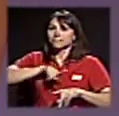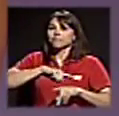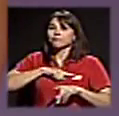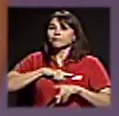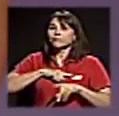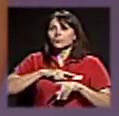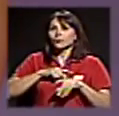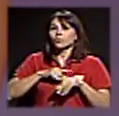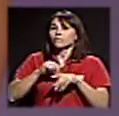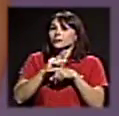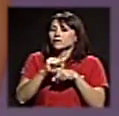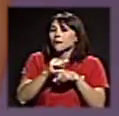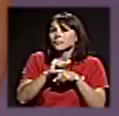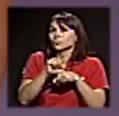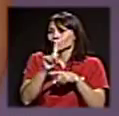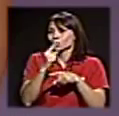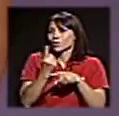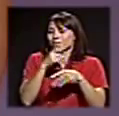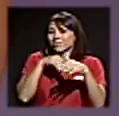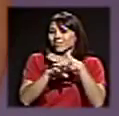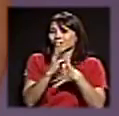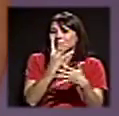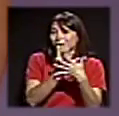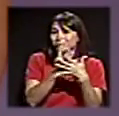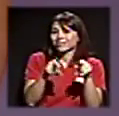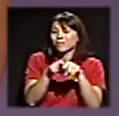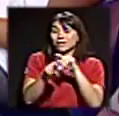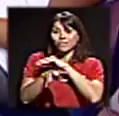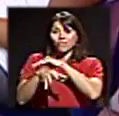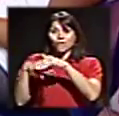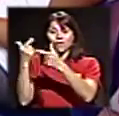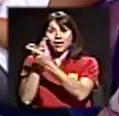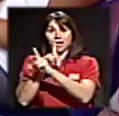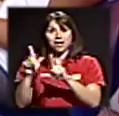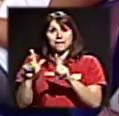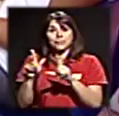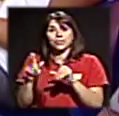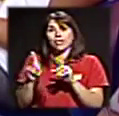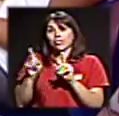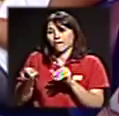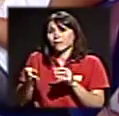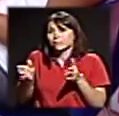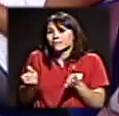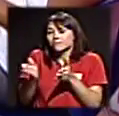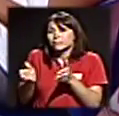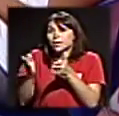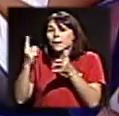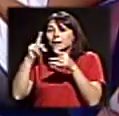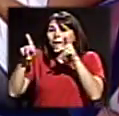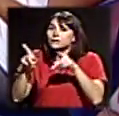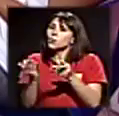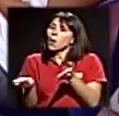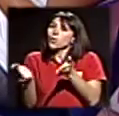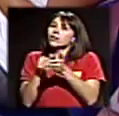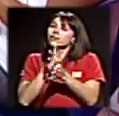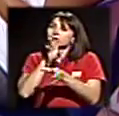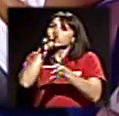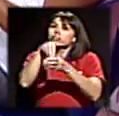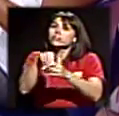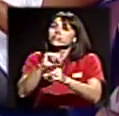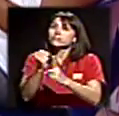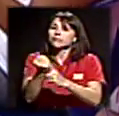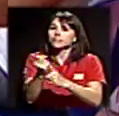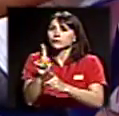dentro de la cárcel, sino también afuera, debe posiblemente facilitar la reinserción, ¿verdad? No solamente lo que están